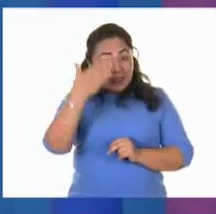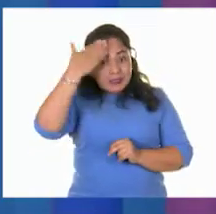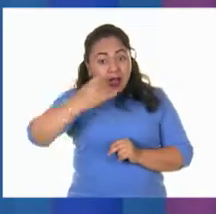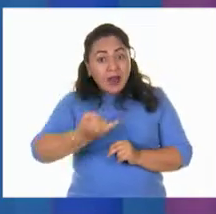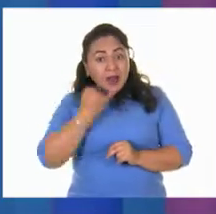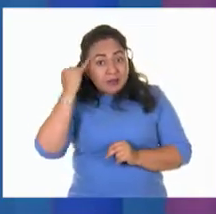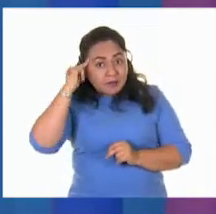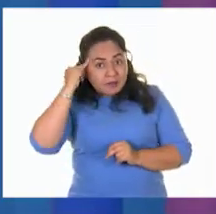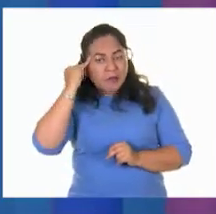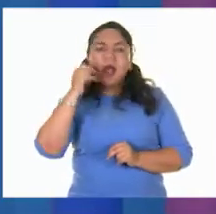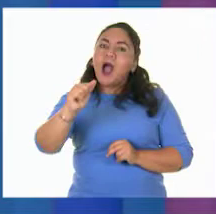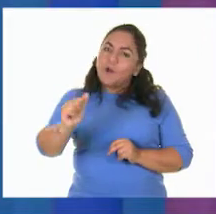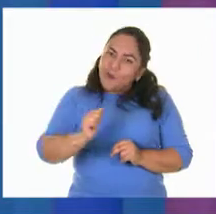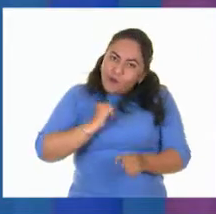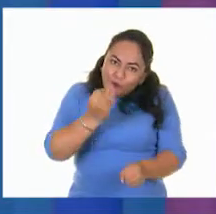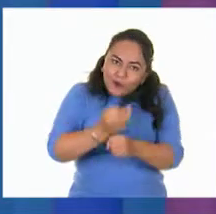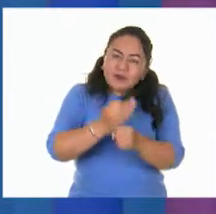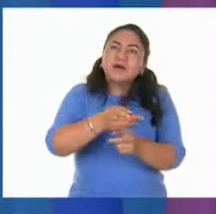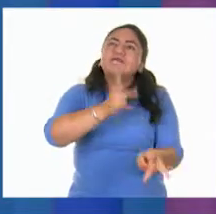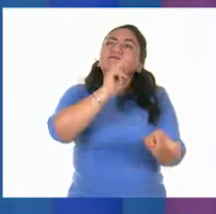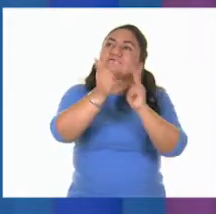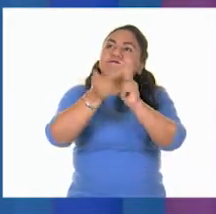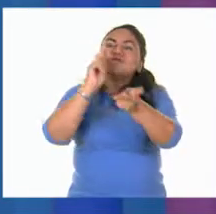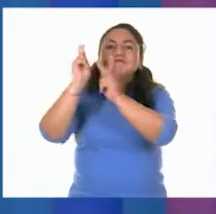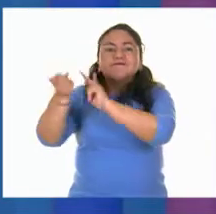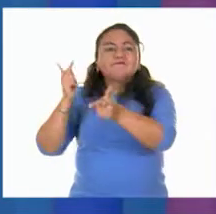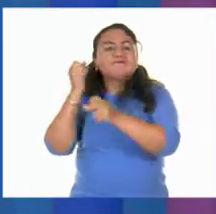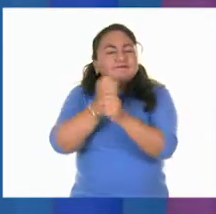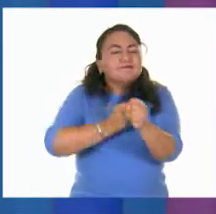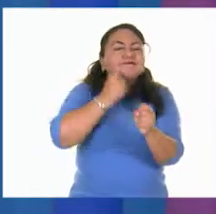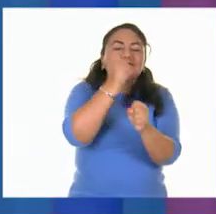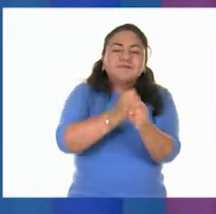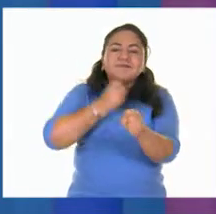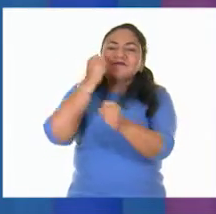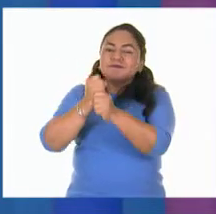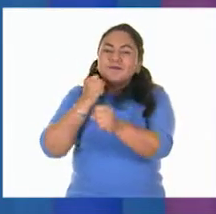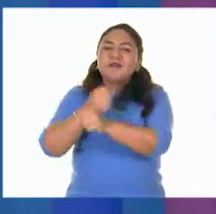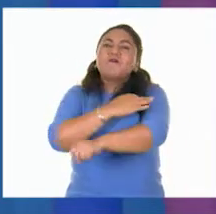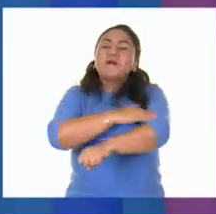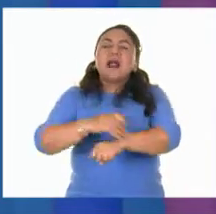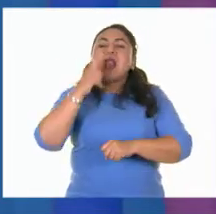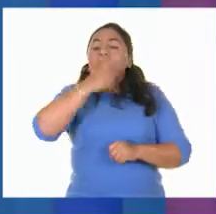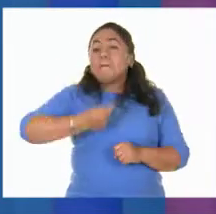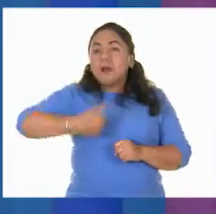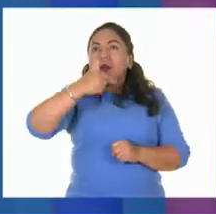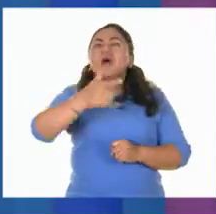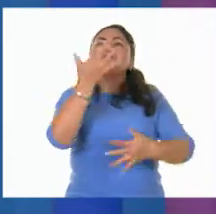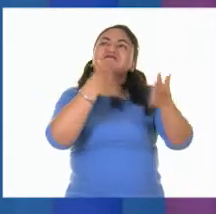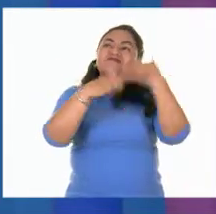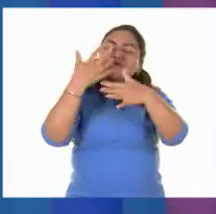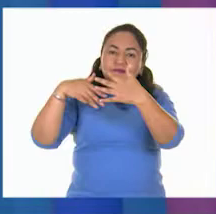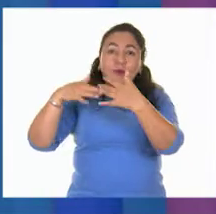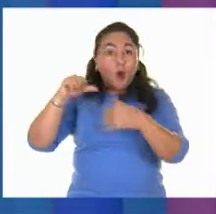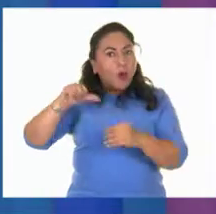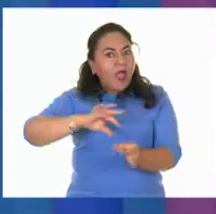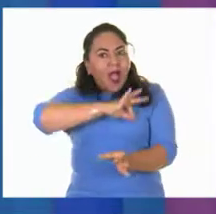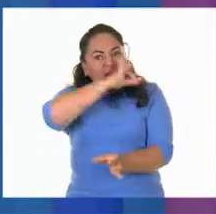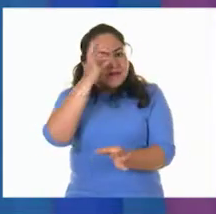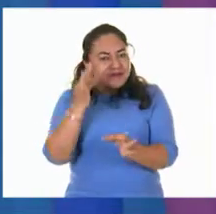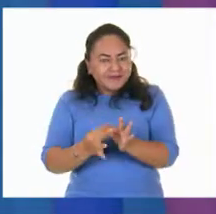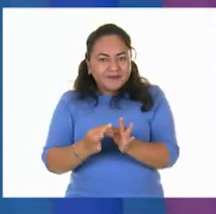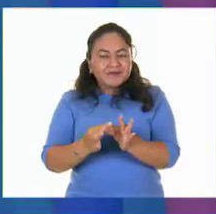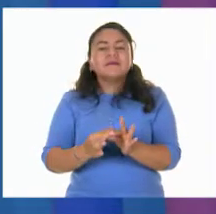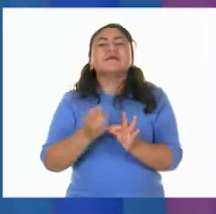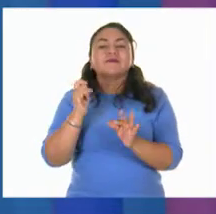una lengua indígena, aprovecha también este momento para practicarla y platica con tu familia en tu lengua materna. Por hoy hemos terminado